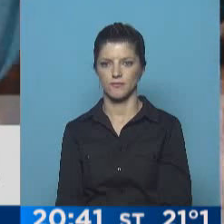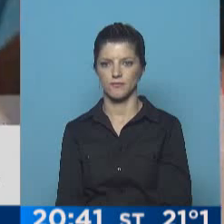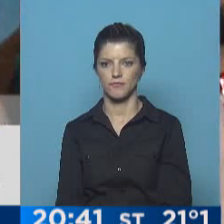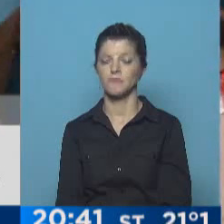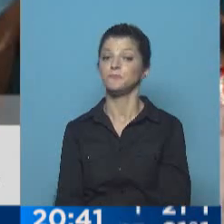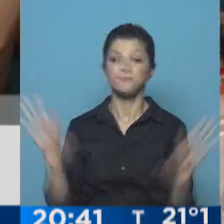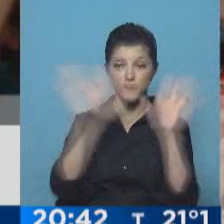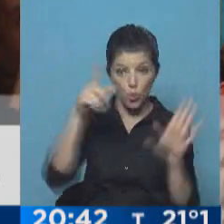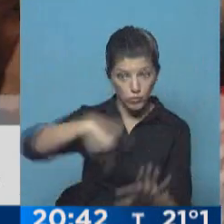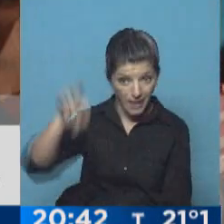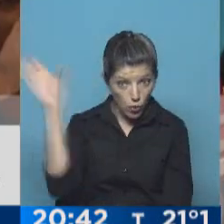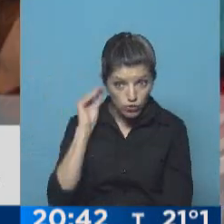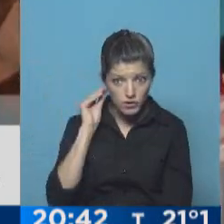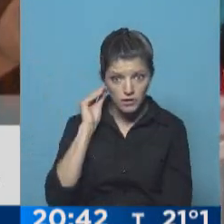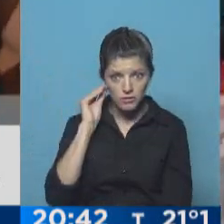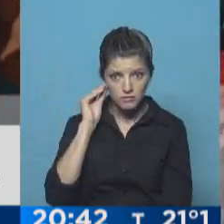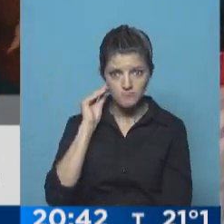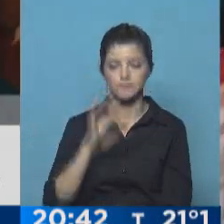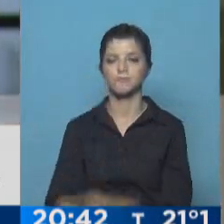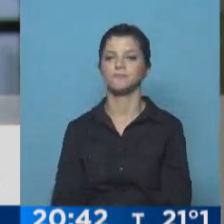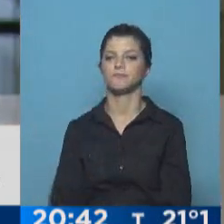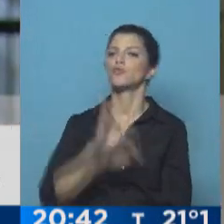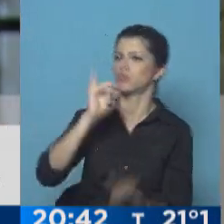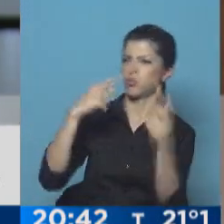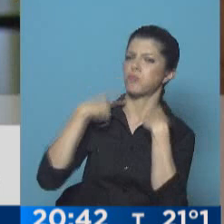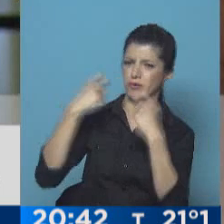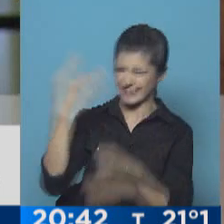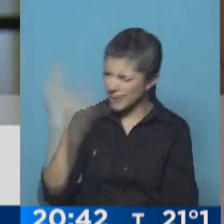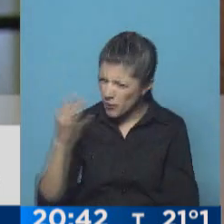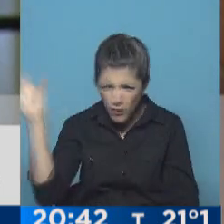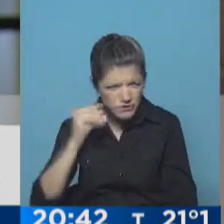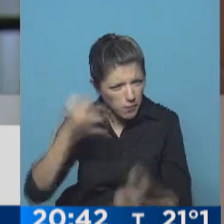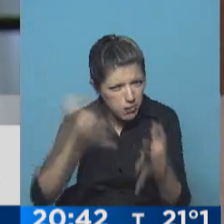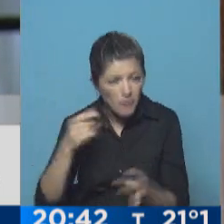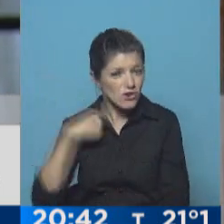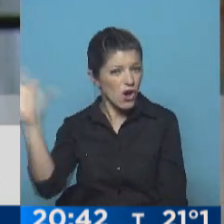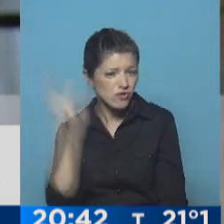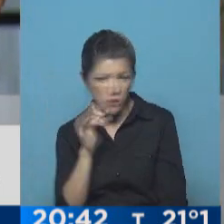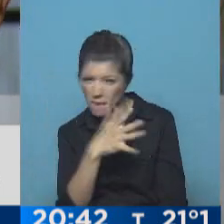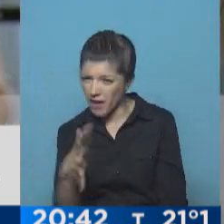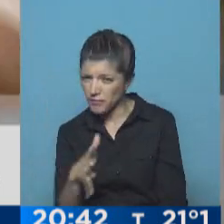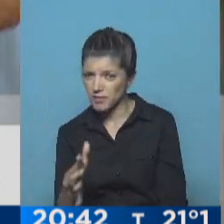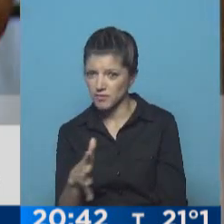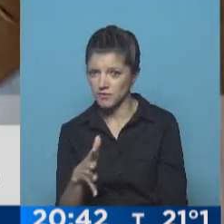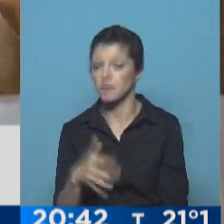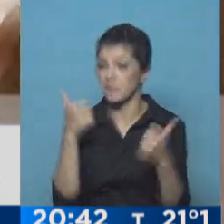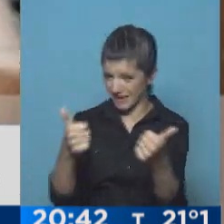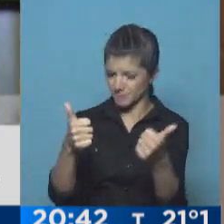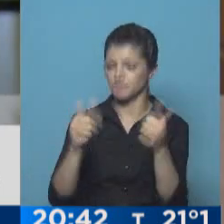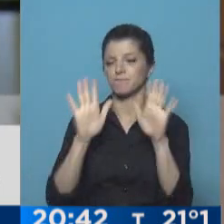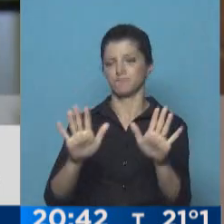Hola se escucha bien están seguros que se escucha bien porque yo no escucho bien s